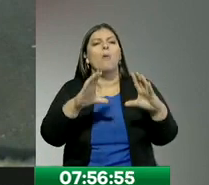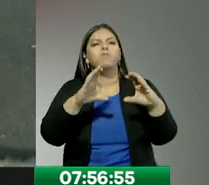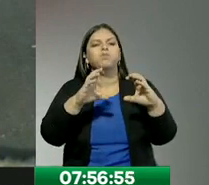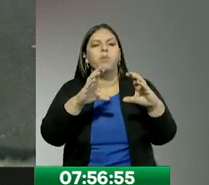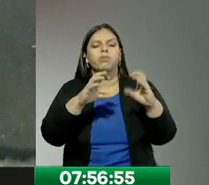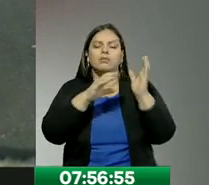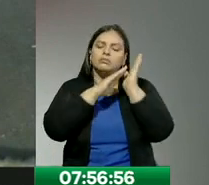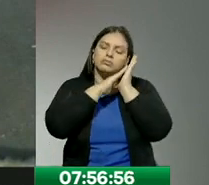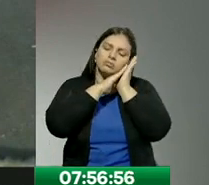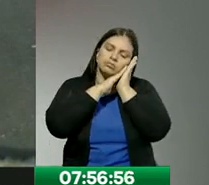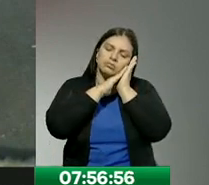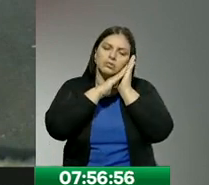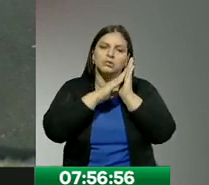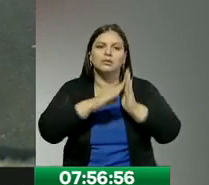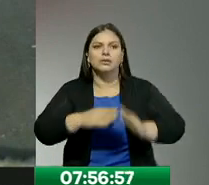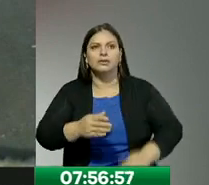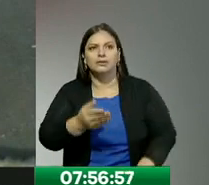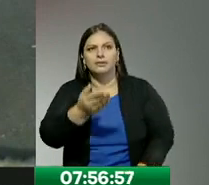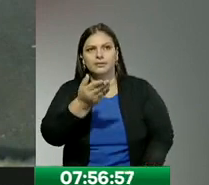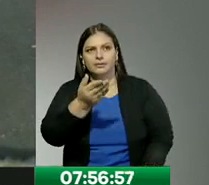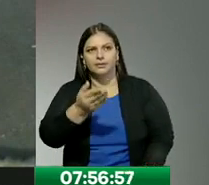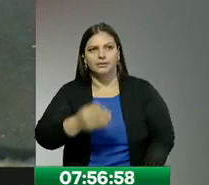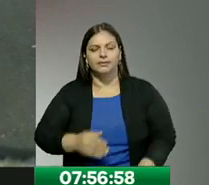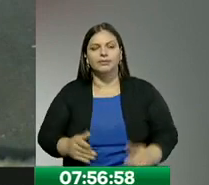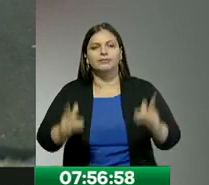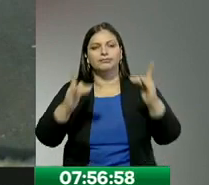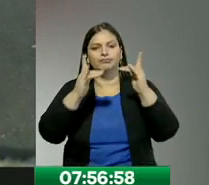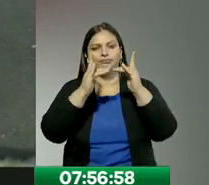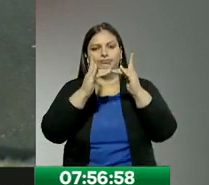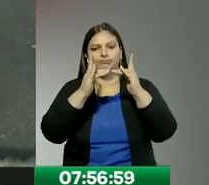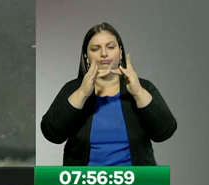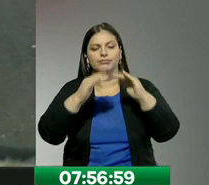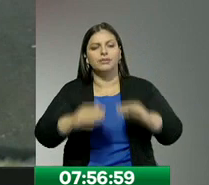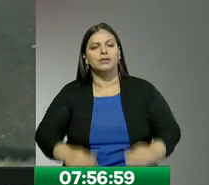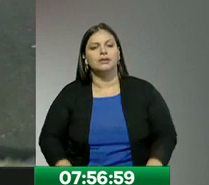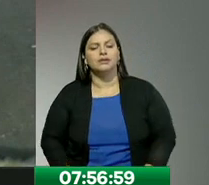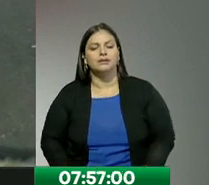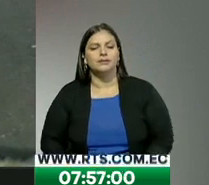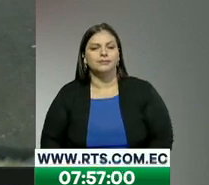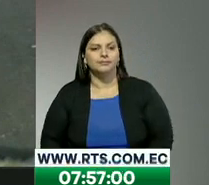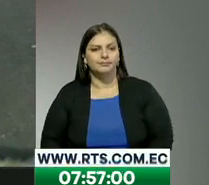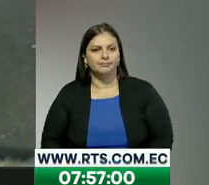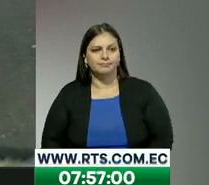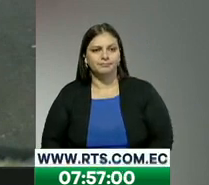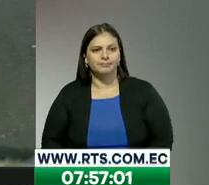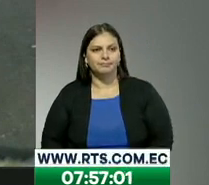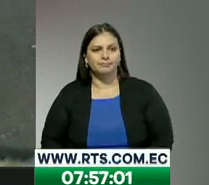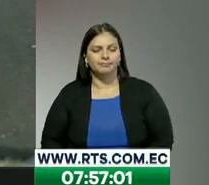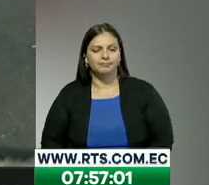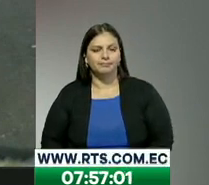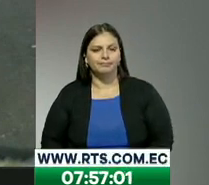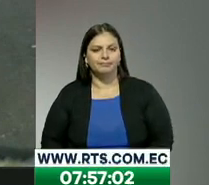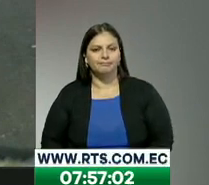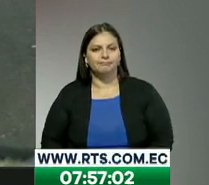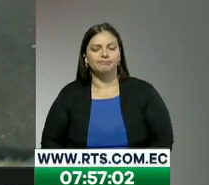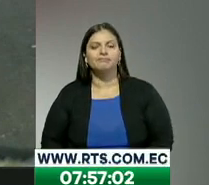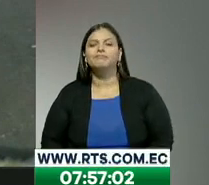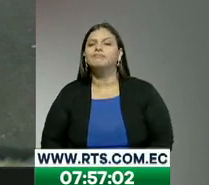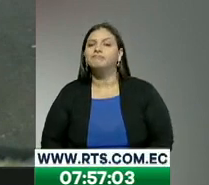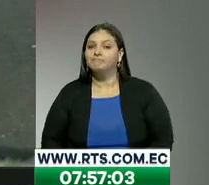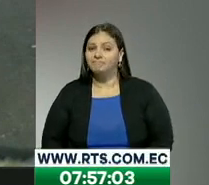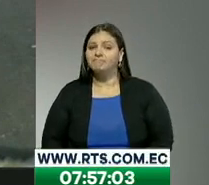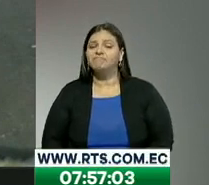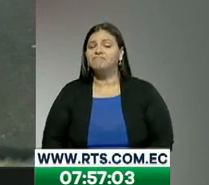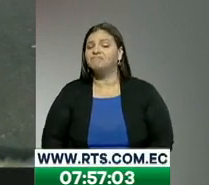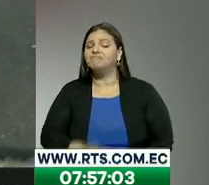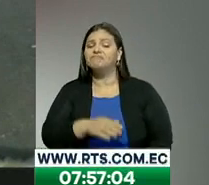pone también las tablas, el somier, creo que le llaman, le denominan, ¿no? Y le ponen encima y se va ahí